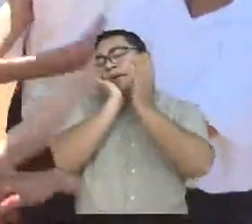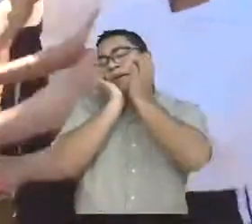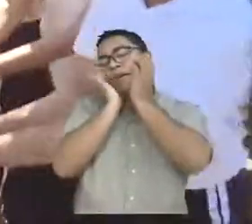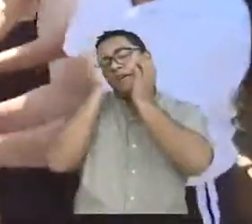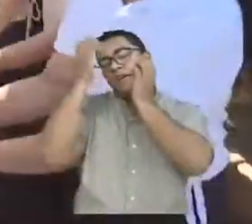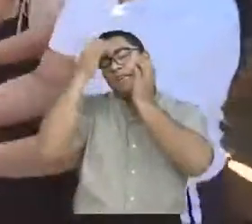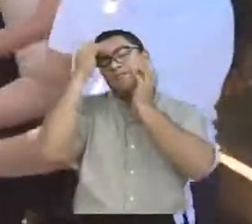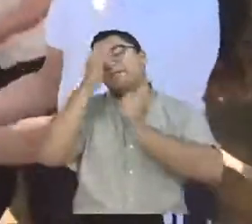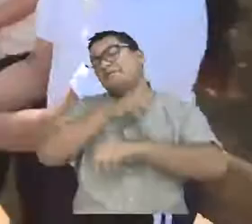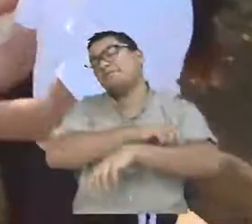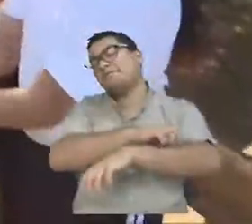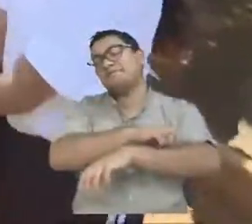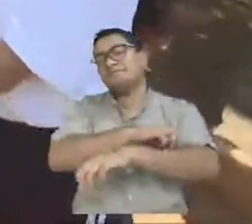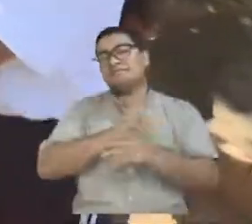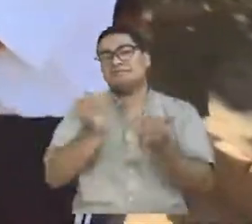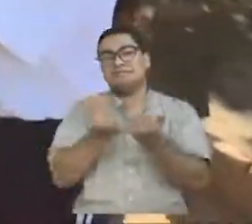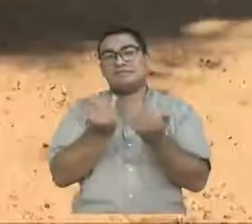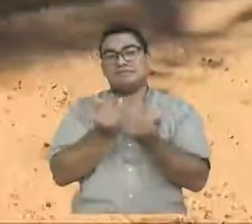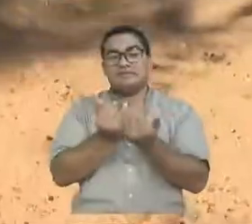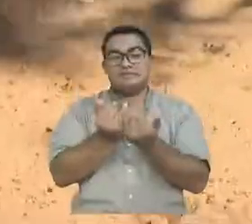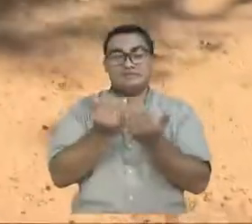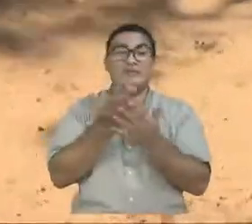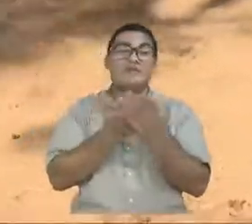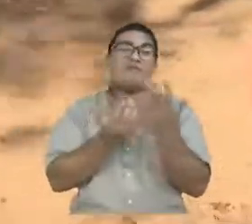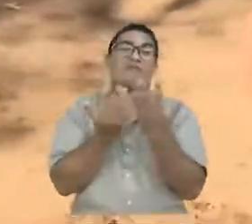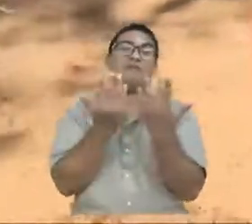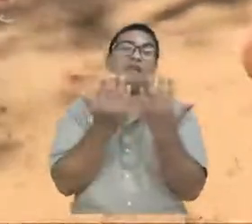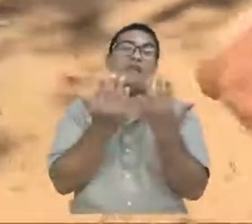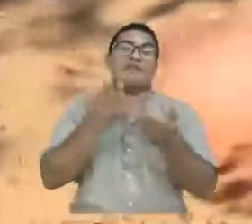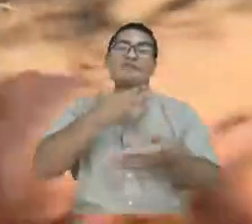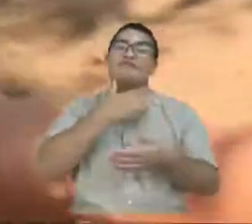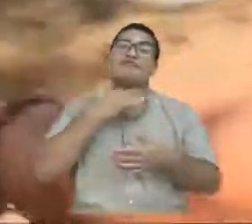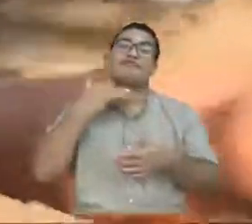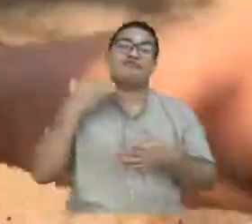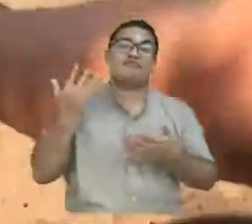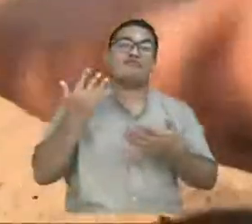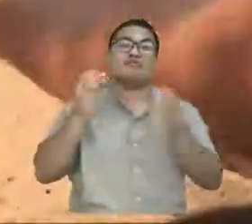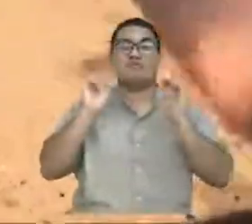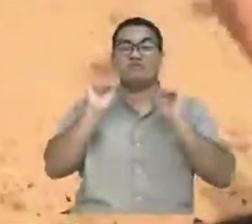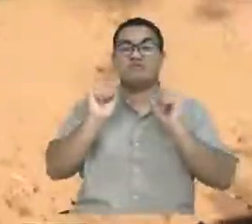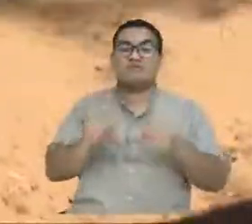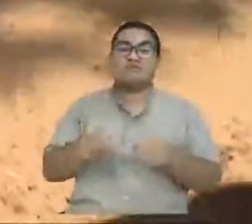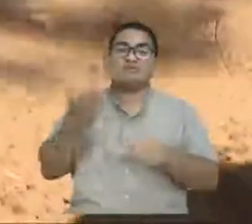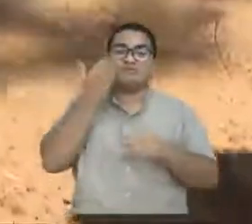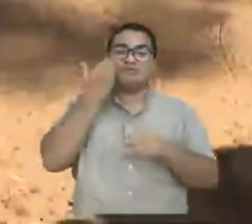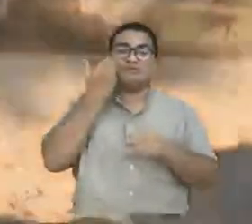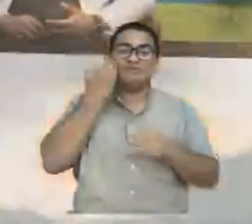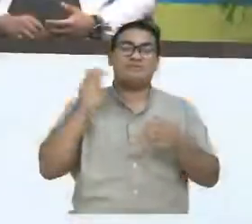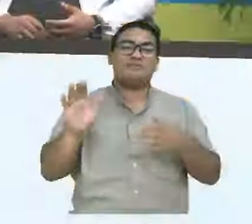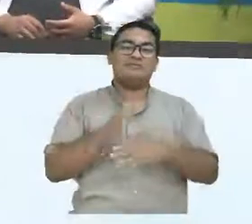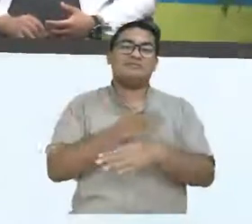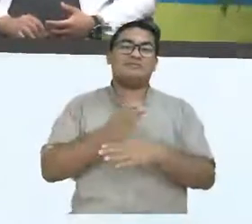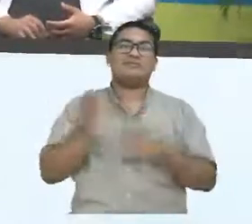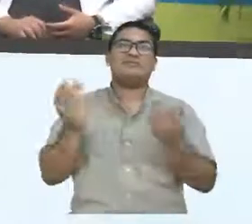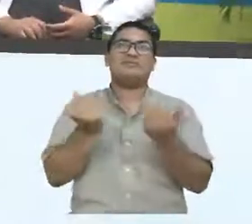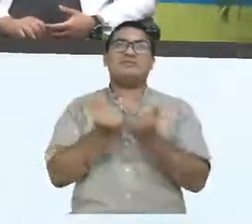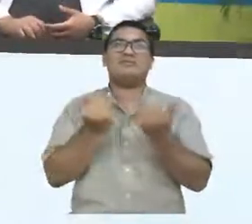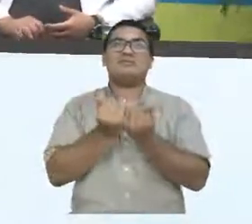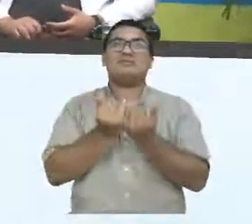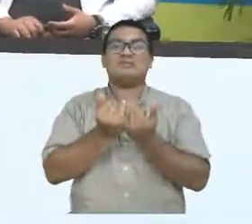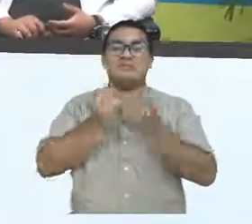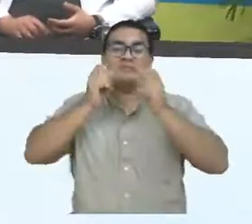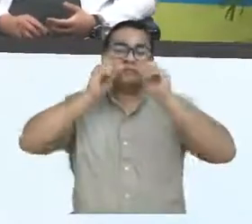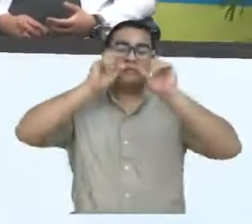nos rascamos. ¿Qué es lo que pasa? Que igual la mano va sucia. Entonces, y así se pueden transmitir cierto tipo de enfermedades. Igual al momento de